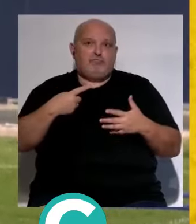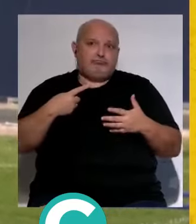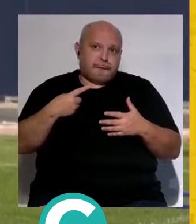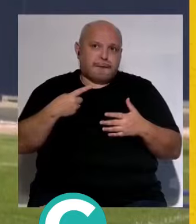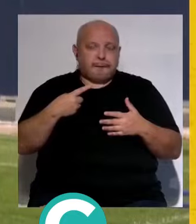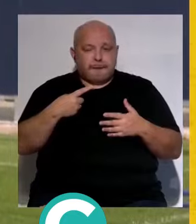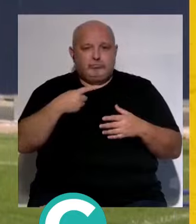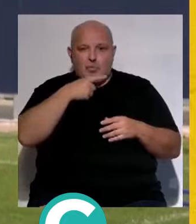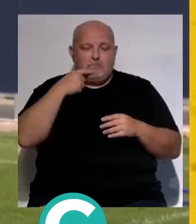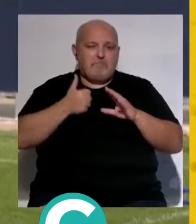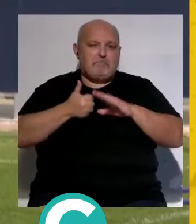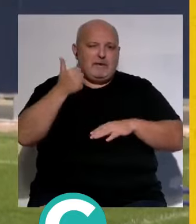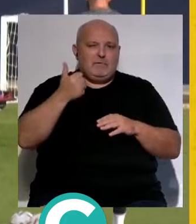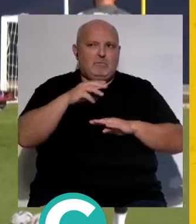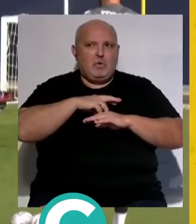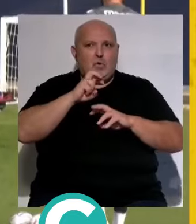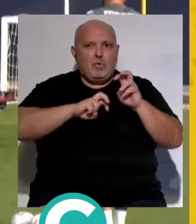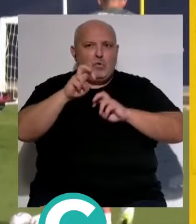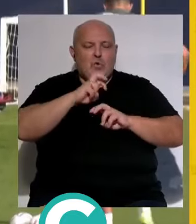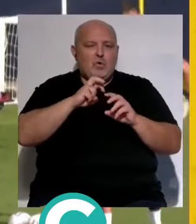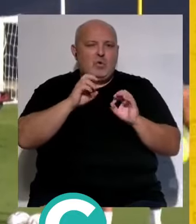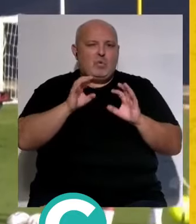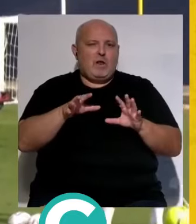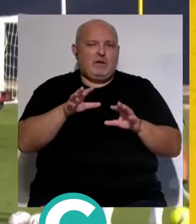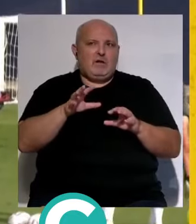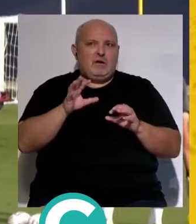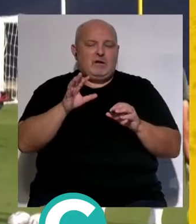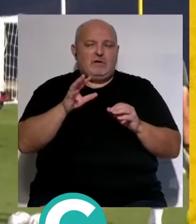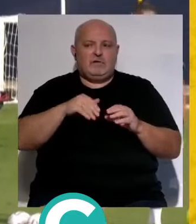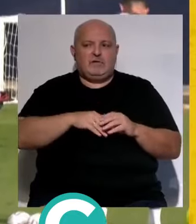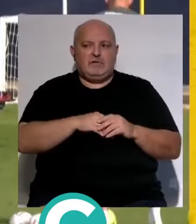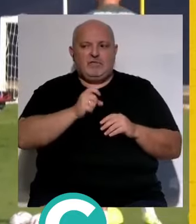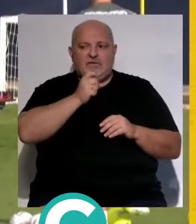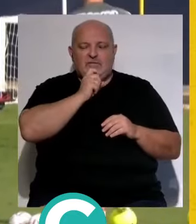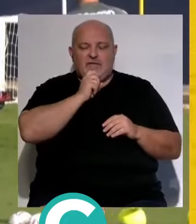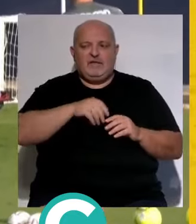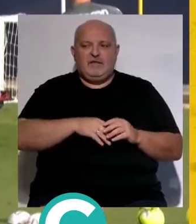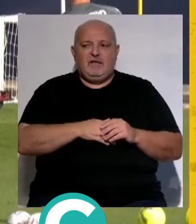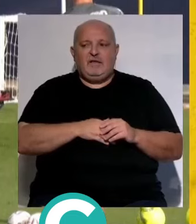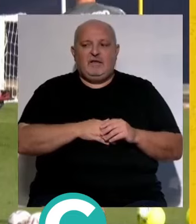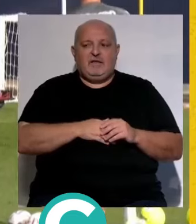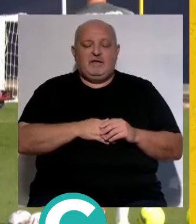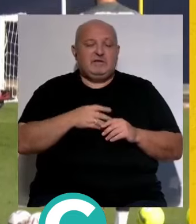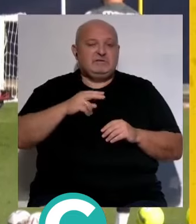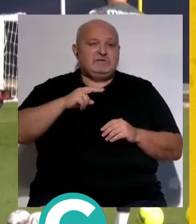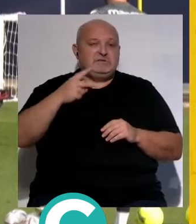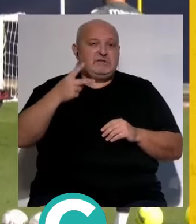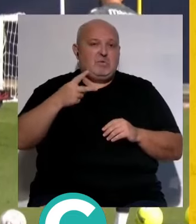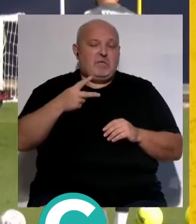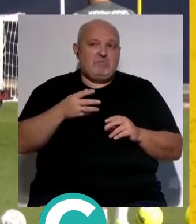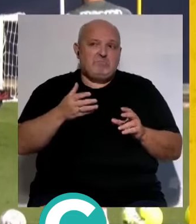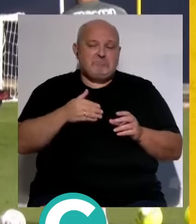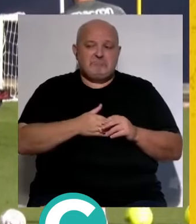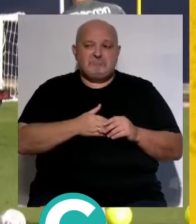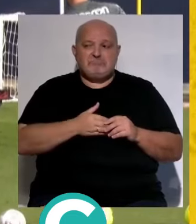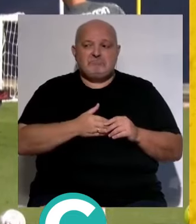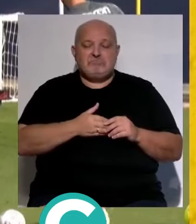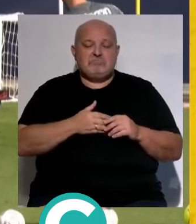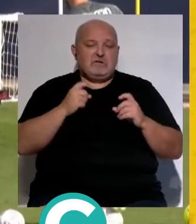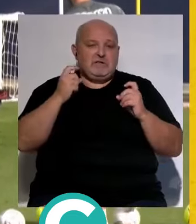pues quizá a lo mejor buscar un portero de ese nivel o en un nivel superior sería más complicado. Quizá estando en segunda, aunque hay